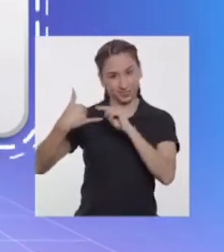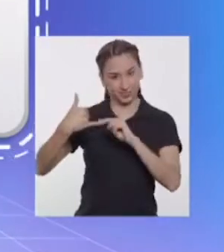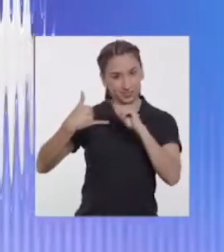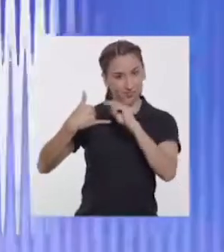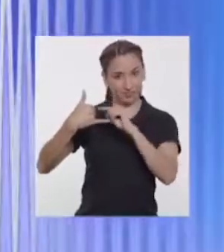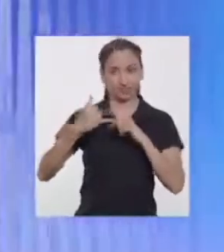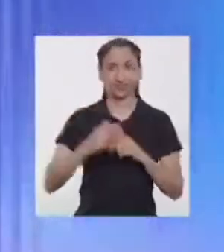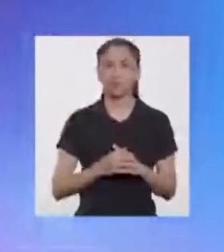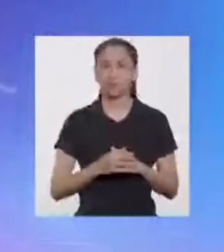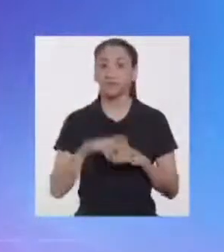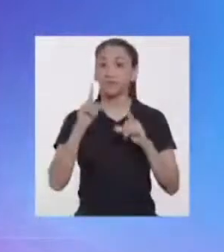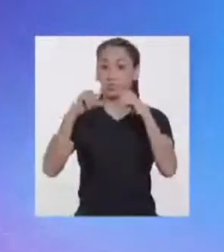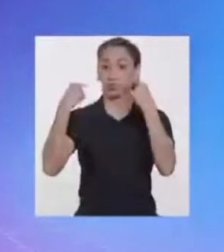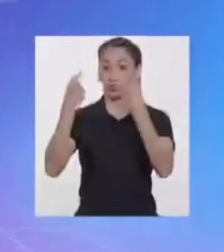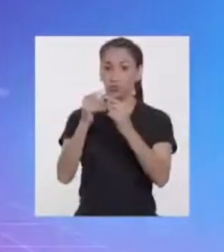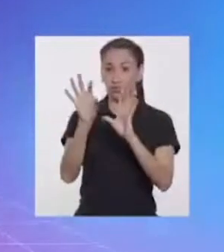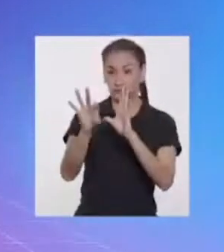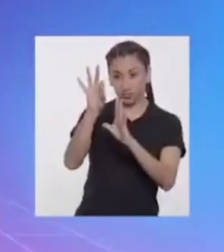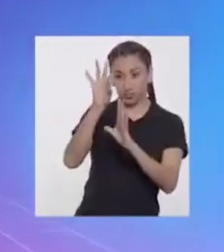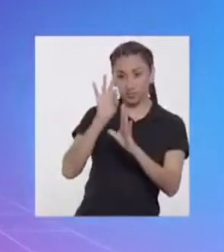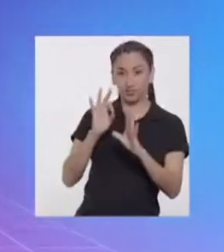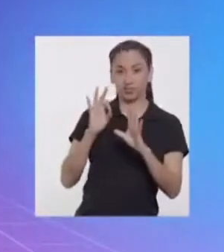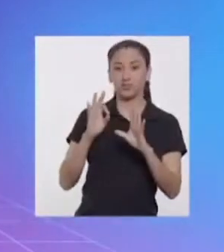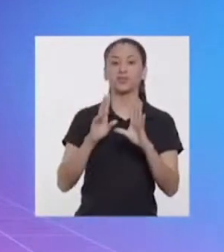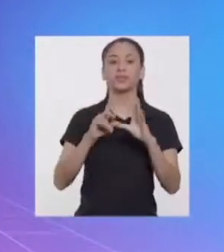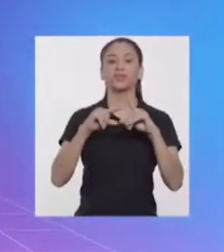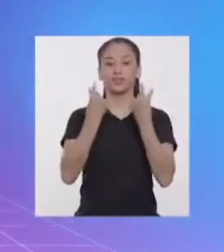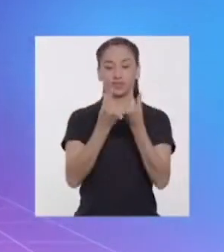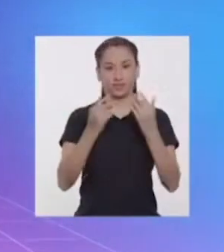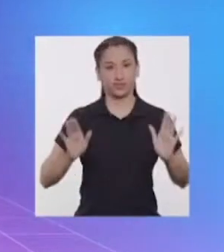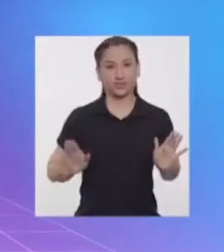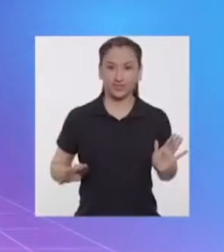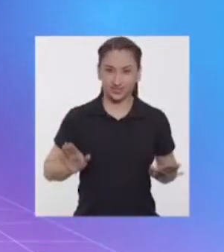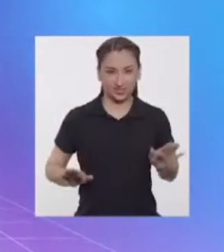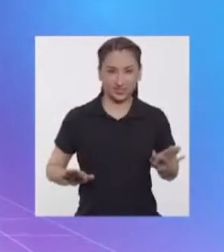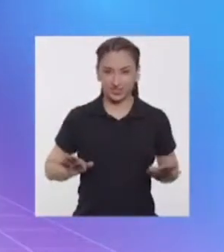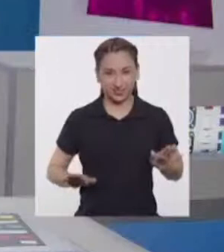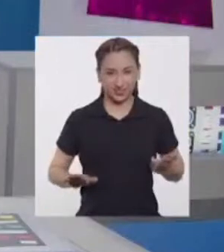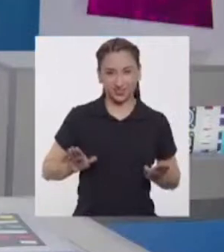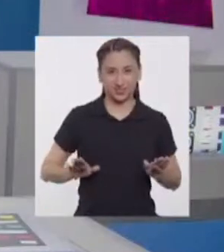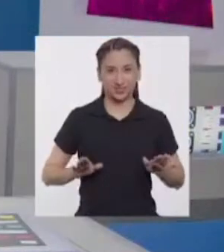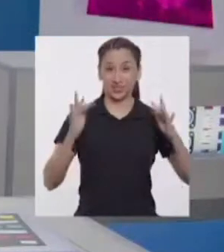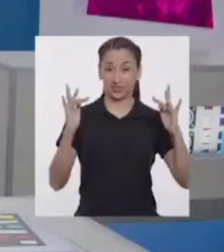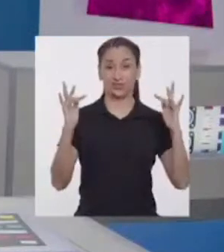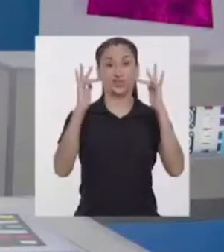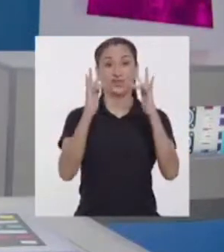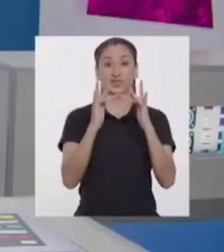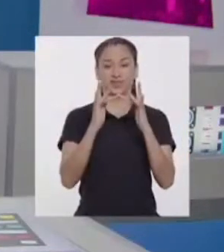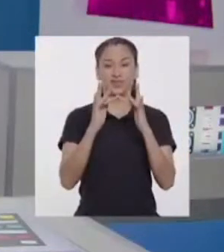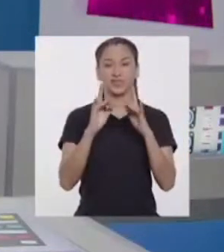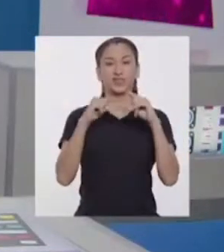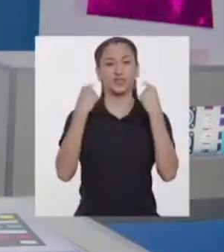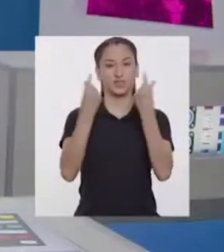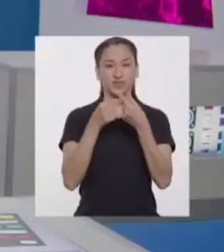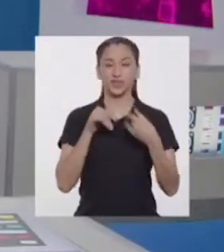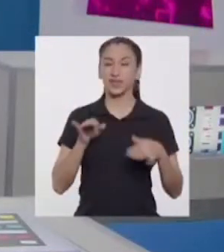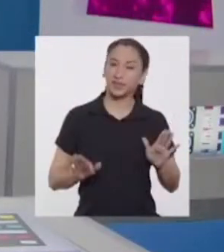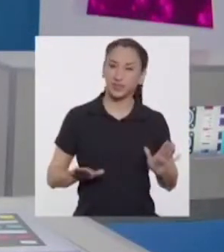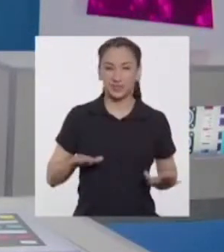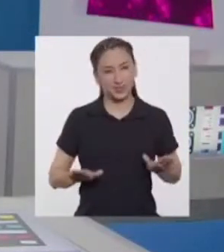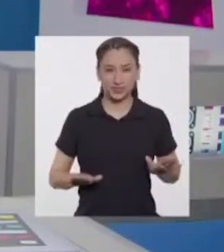celular. El equipo convocado es el equipo pingüino. ¡Conectando con el